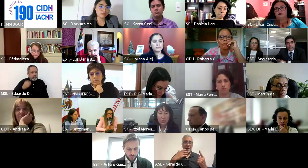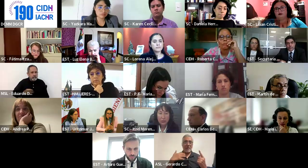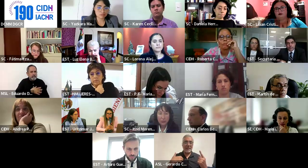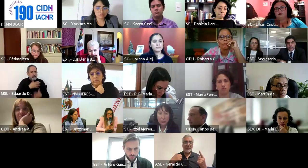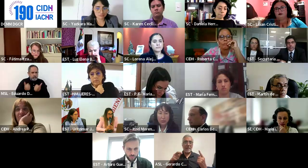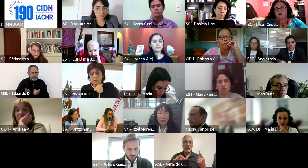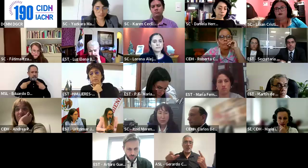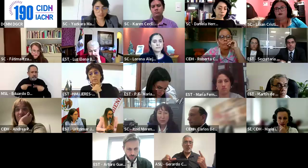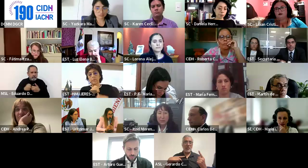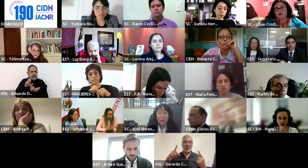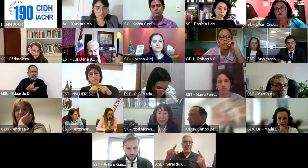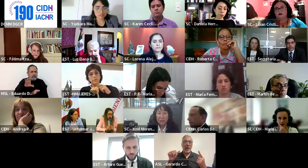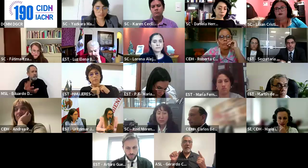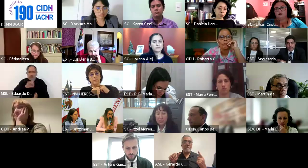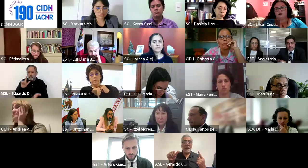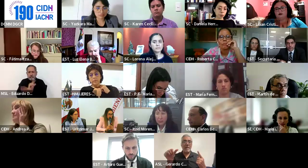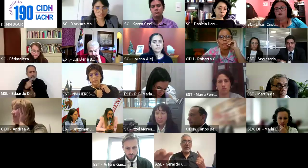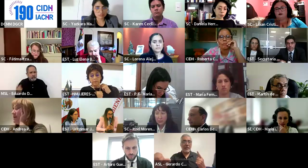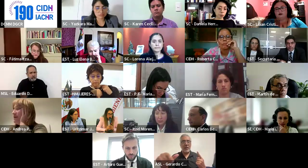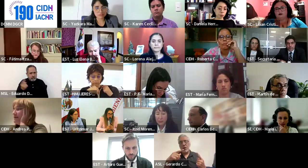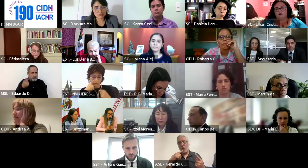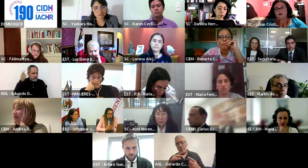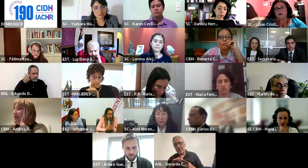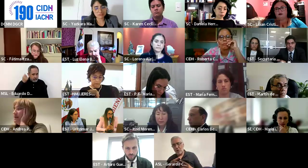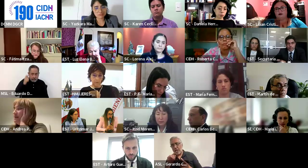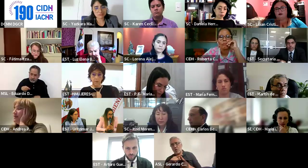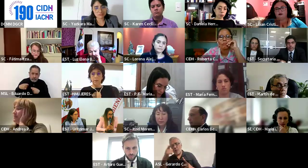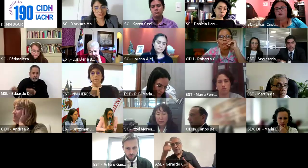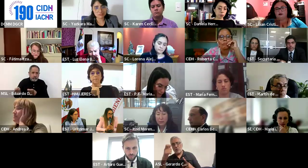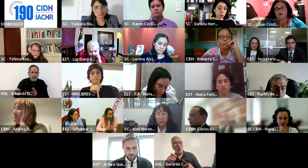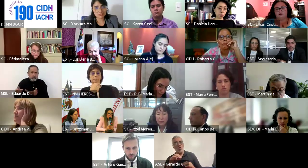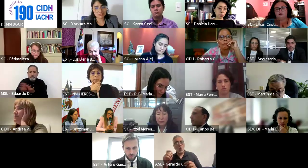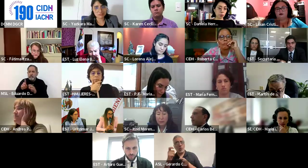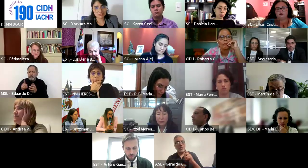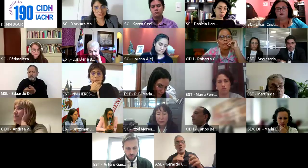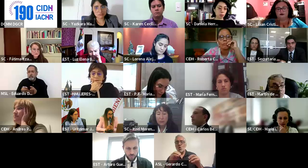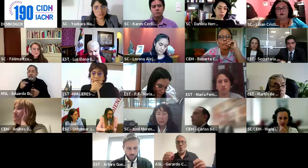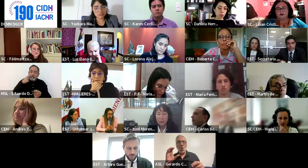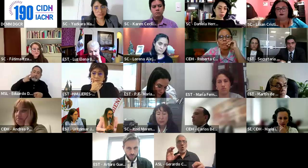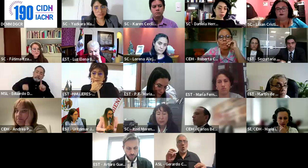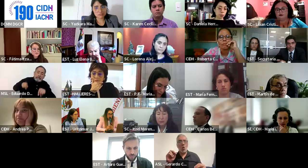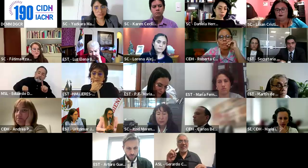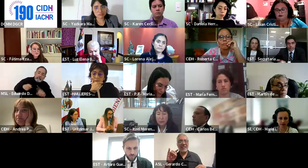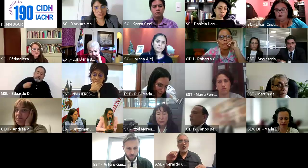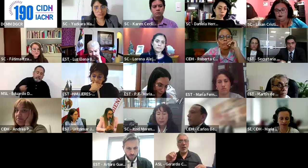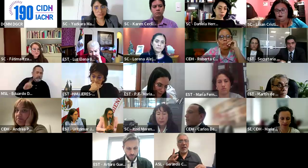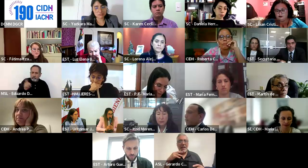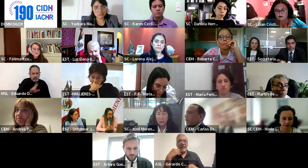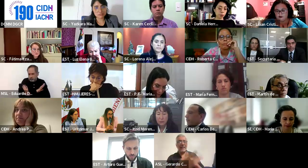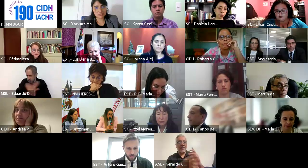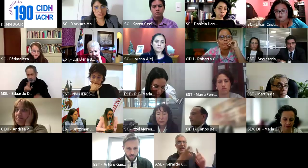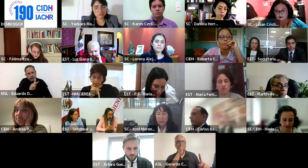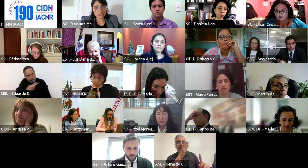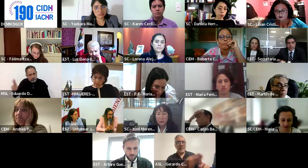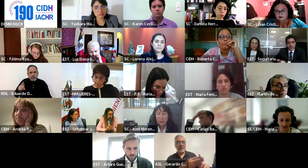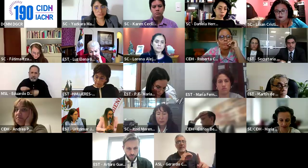personas con discapacidad permanente. Como ya lo mencioné, es una pensión no contributiva, no condicionada, que se entrega de forma directa y